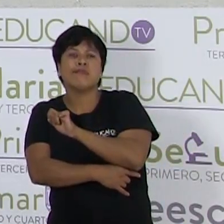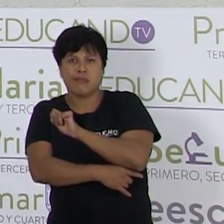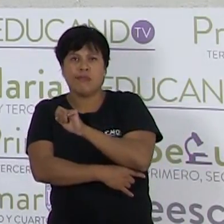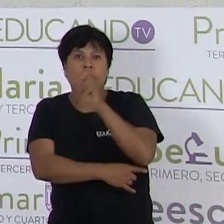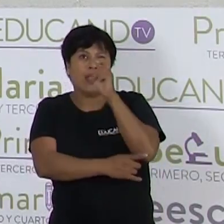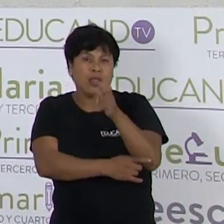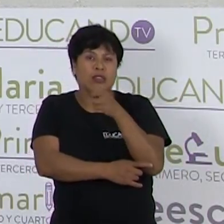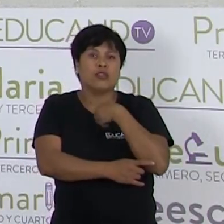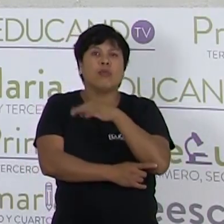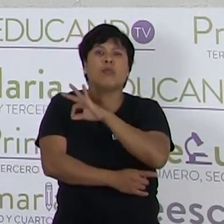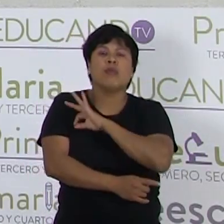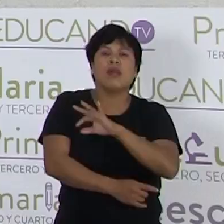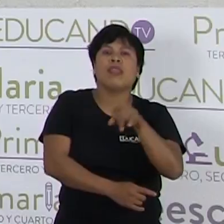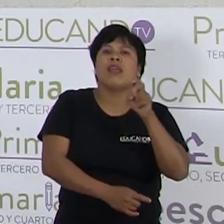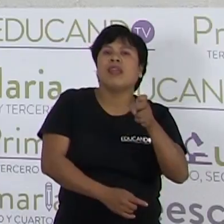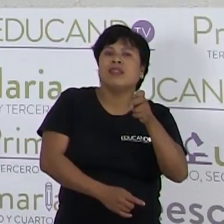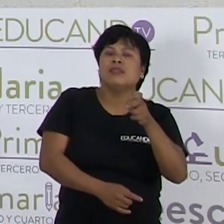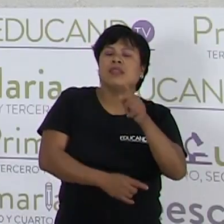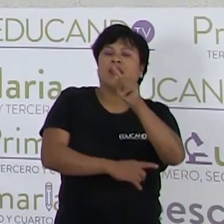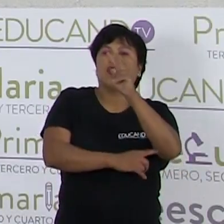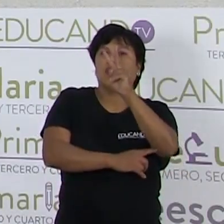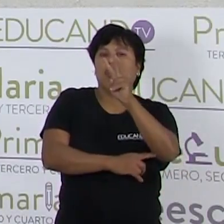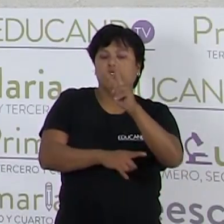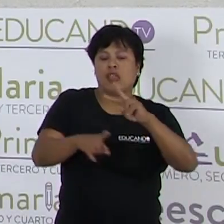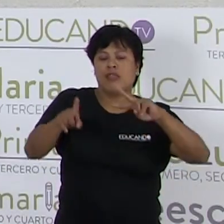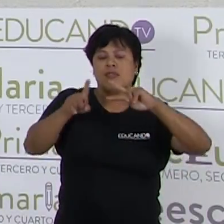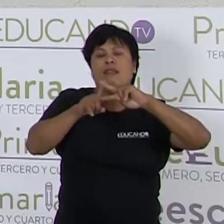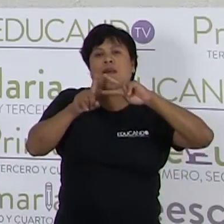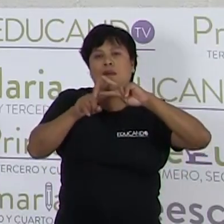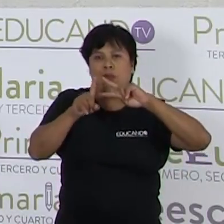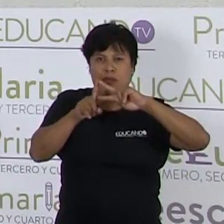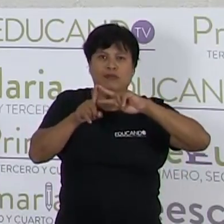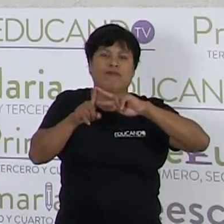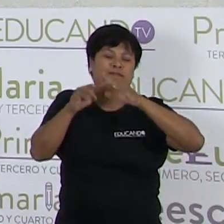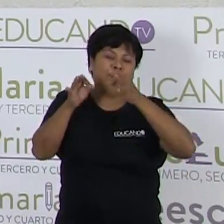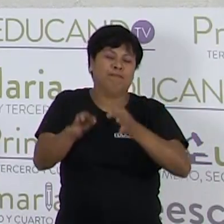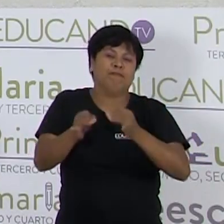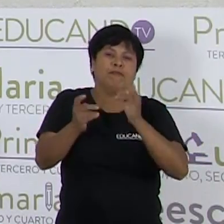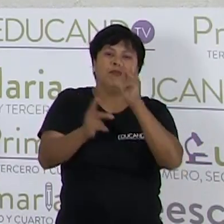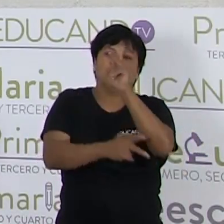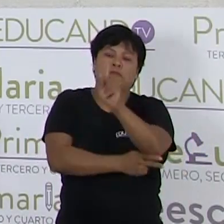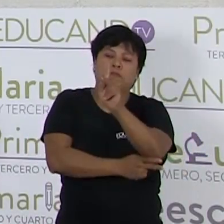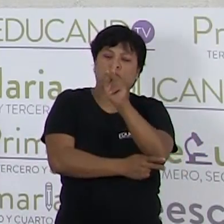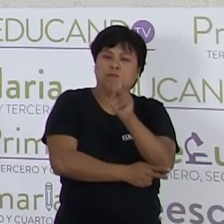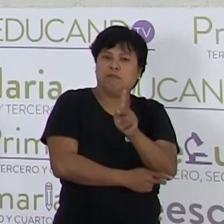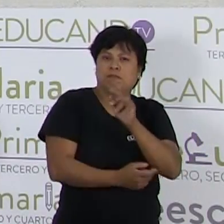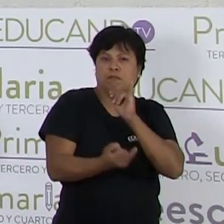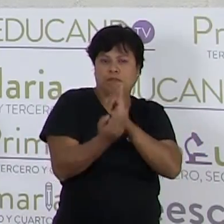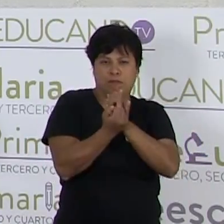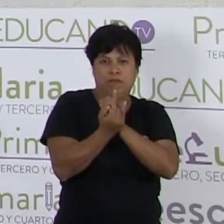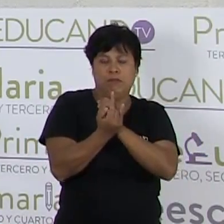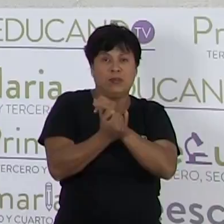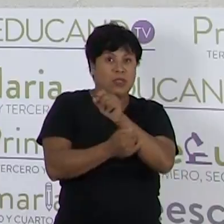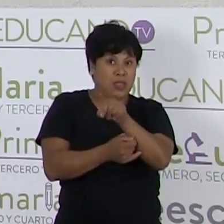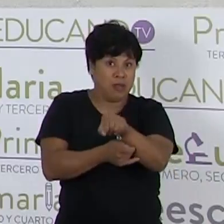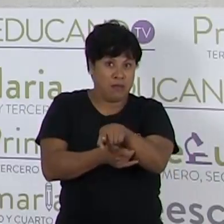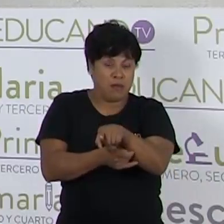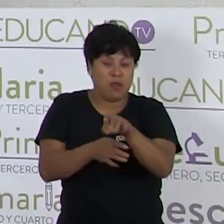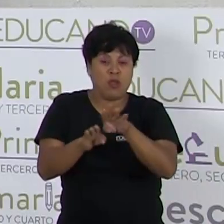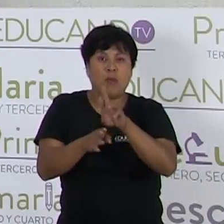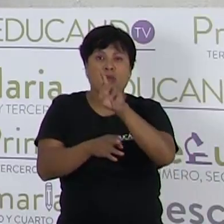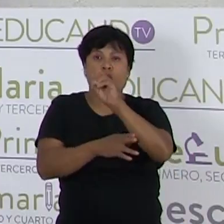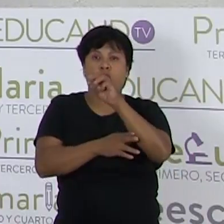con ello me estaría saliendo 2 triángulos exactamente iguales. Lo mismo le pasaría al